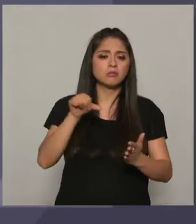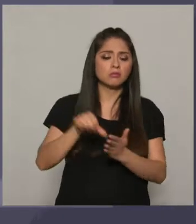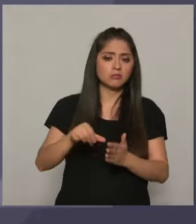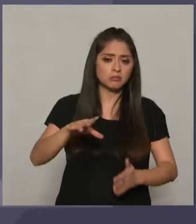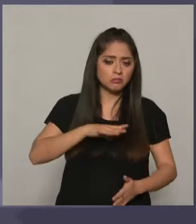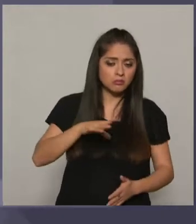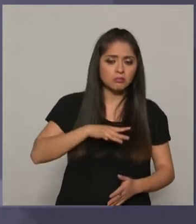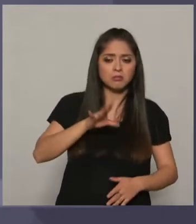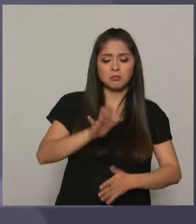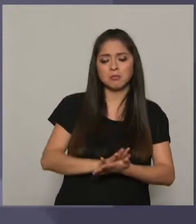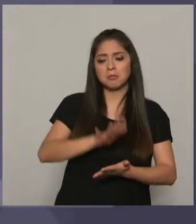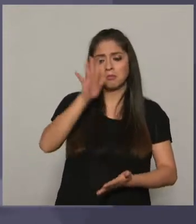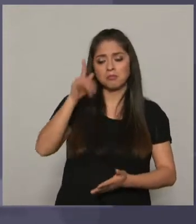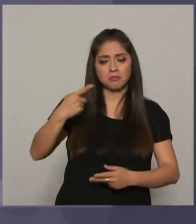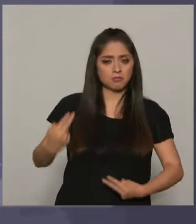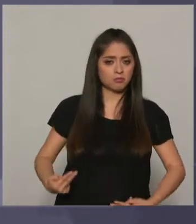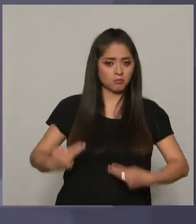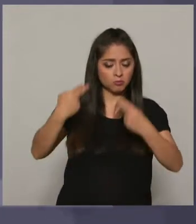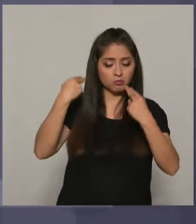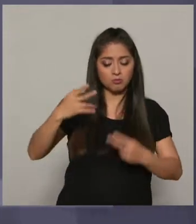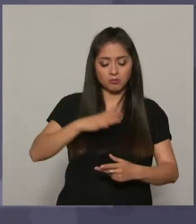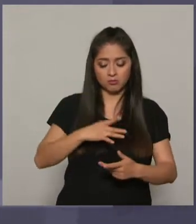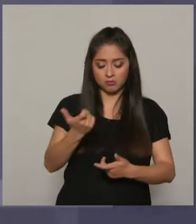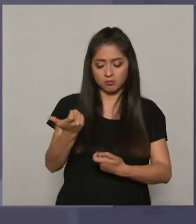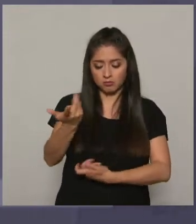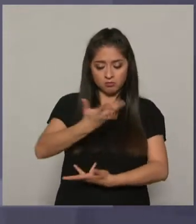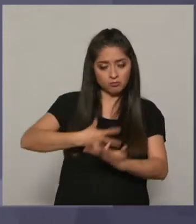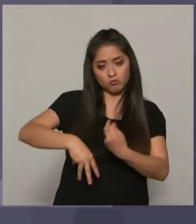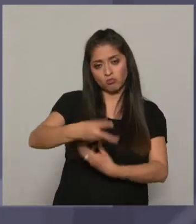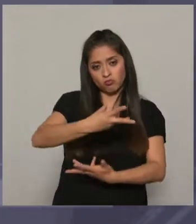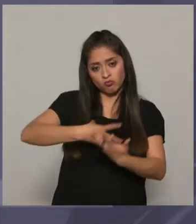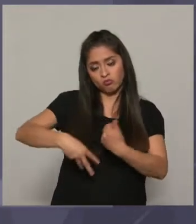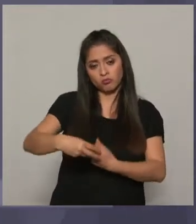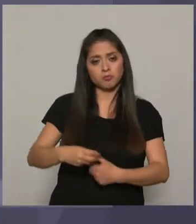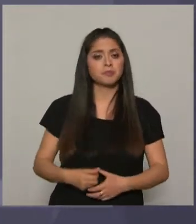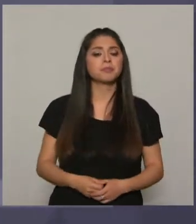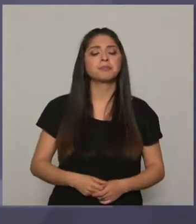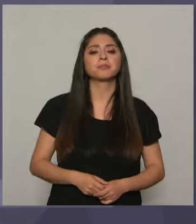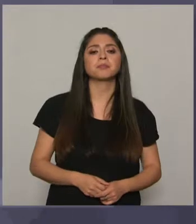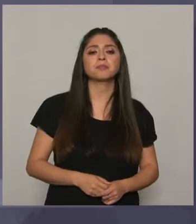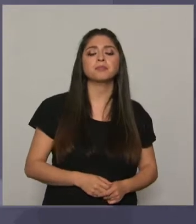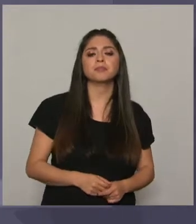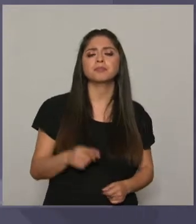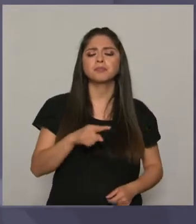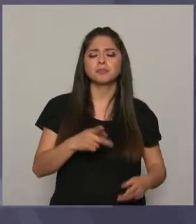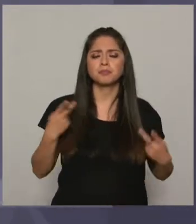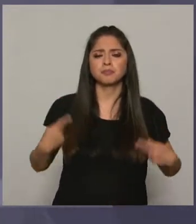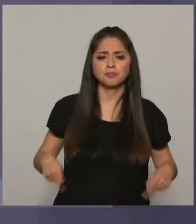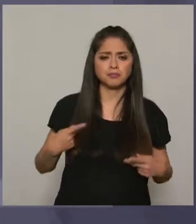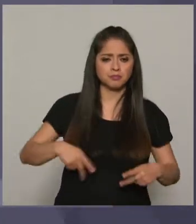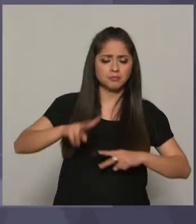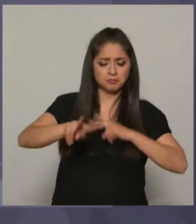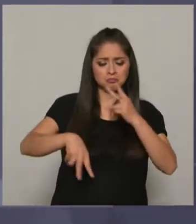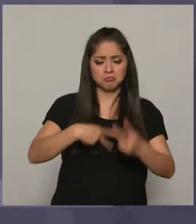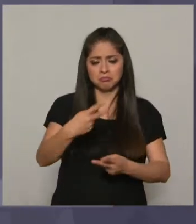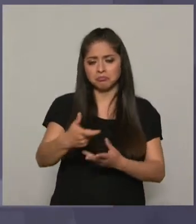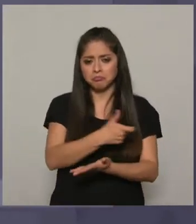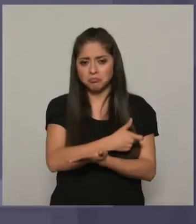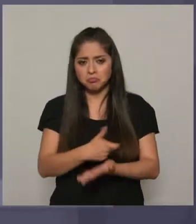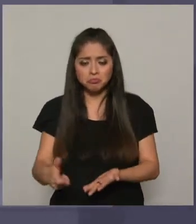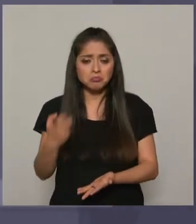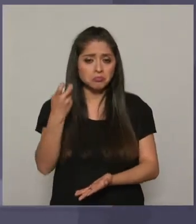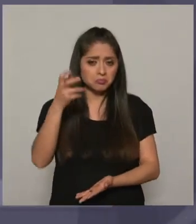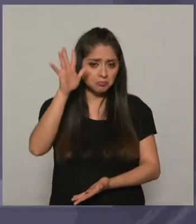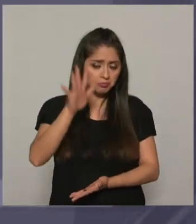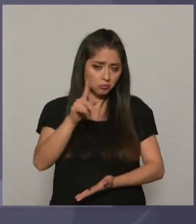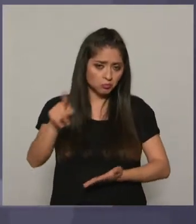más negocios, donde hay mayor circulación del efectivo, de los dineros, la gente va y compra, ¿no? Es un centro